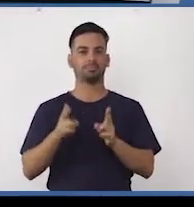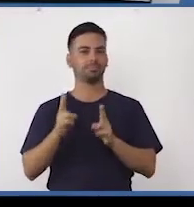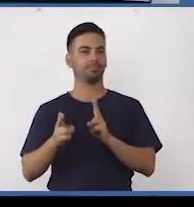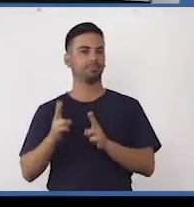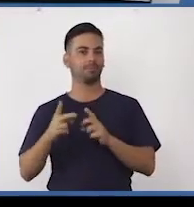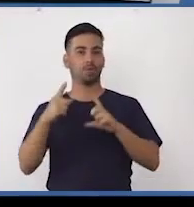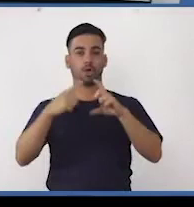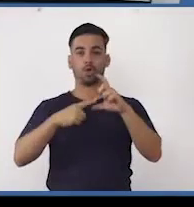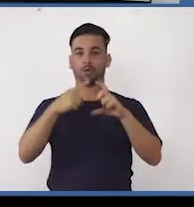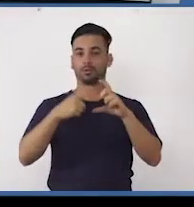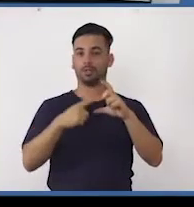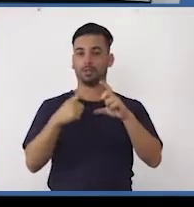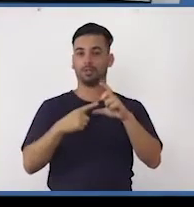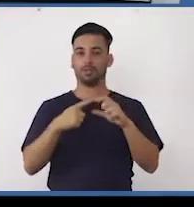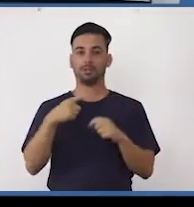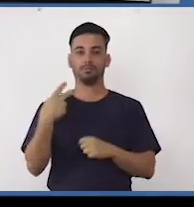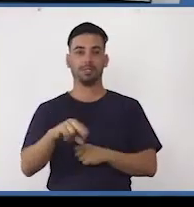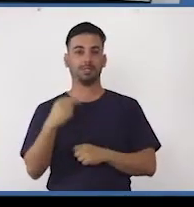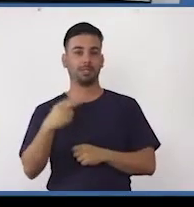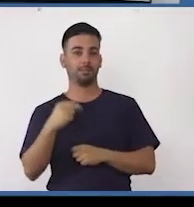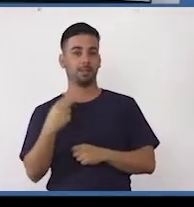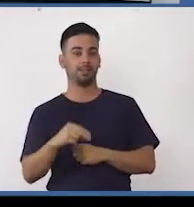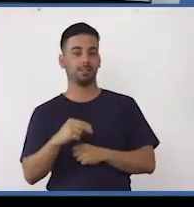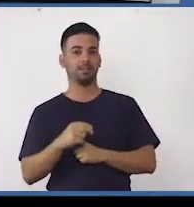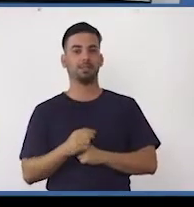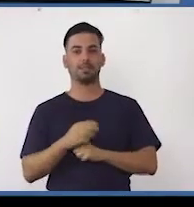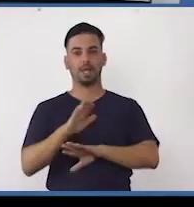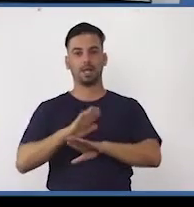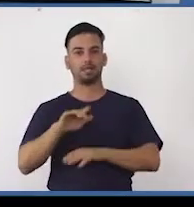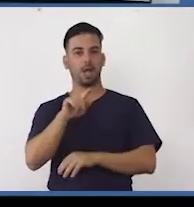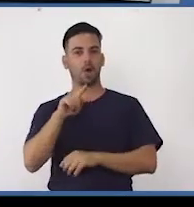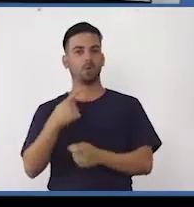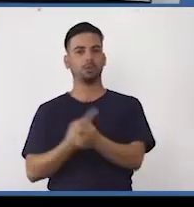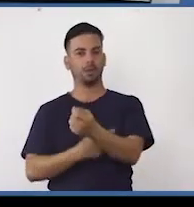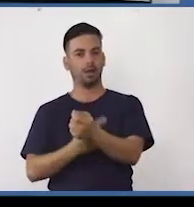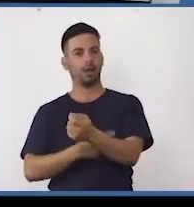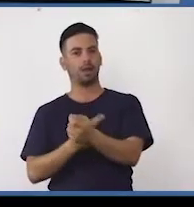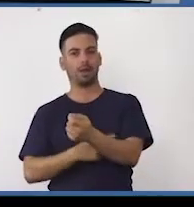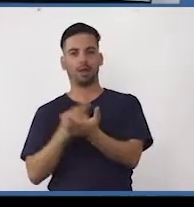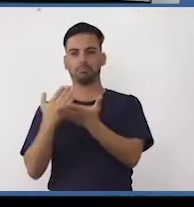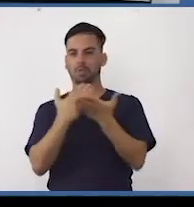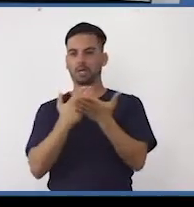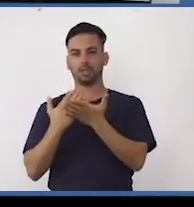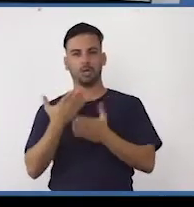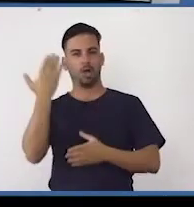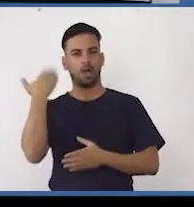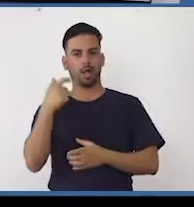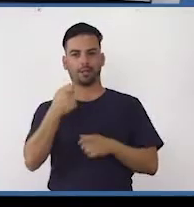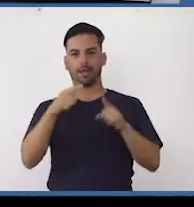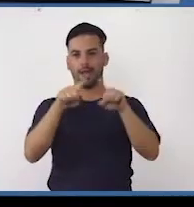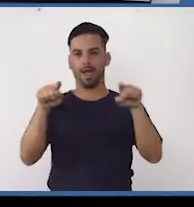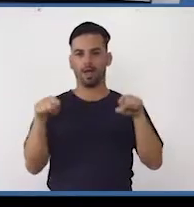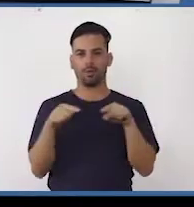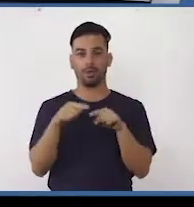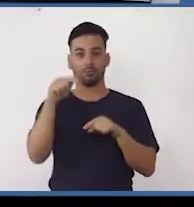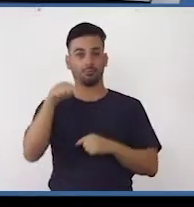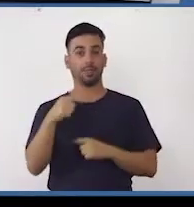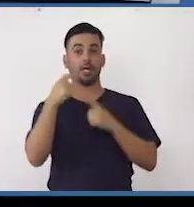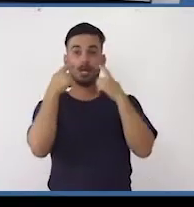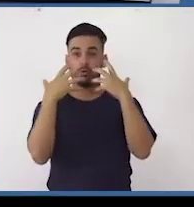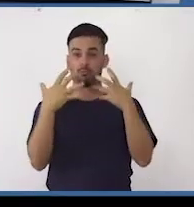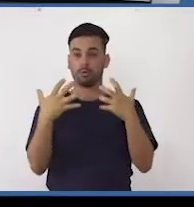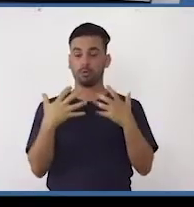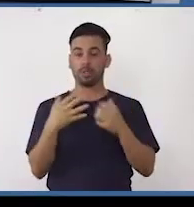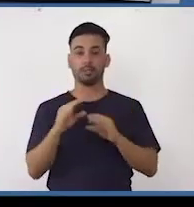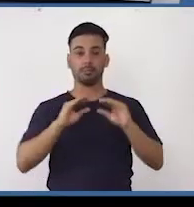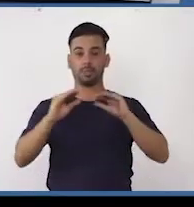todo lo relacionado para sistematizar determinados contenidos que ya ustedes han venido trabajando en sus aulas. Por lo tanto, es importante que cada uno de ustedes ya tenga